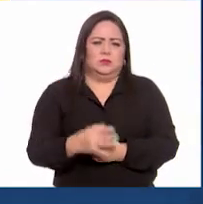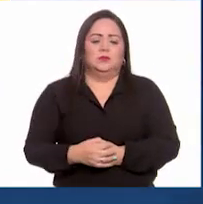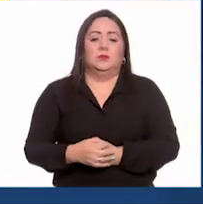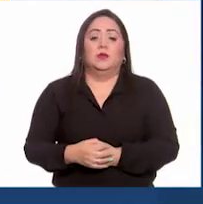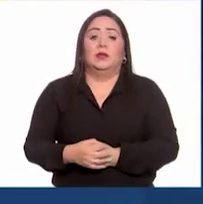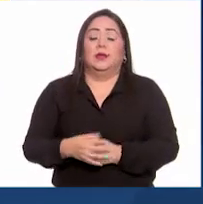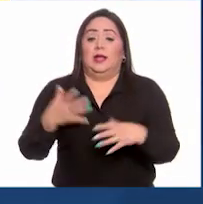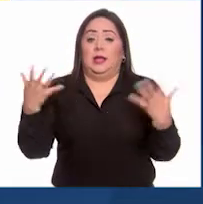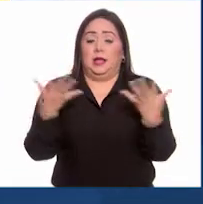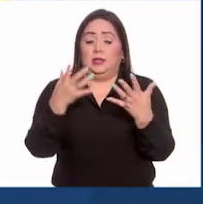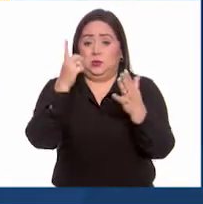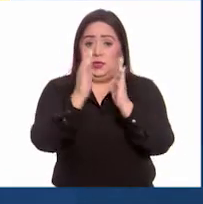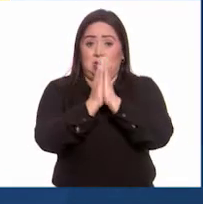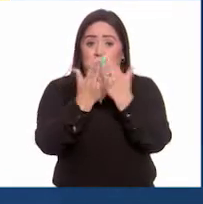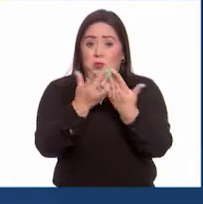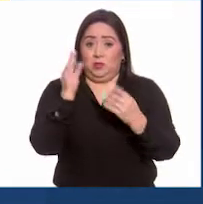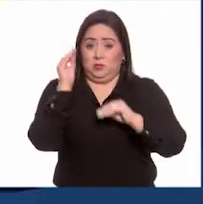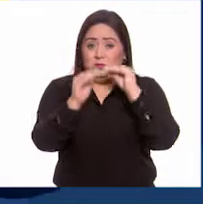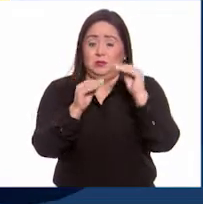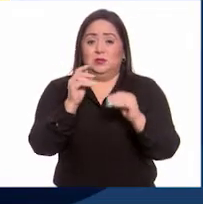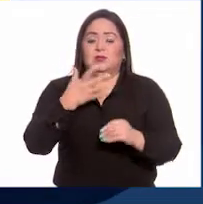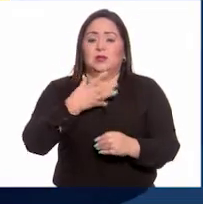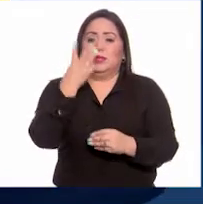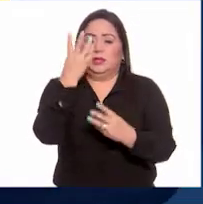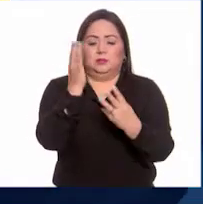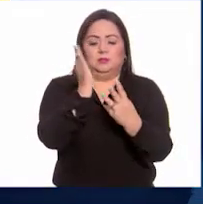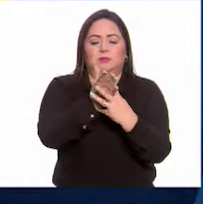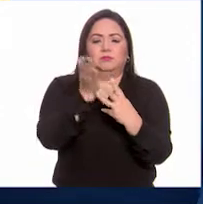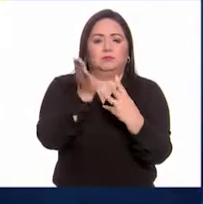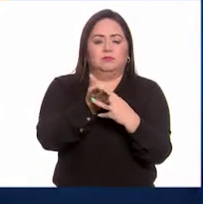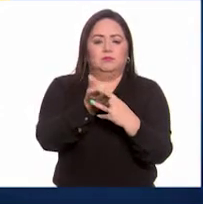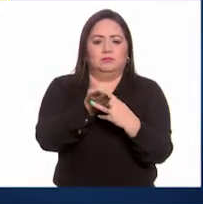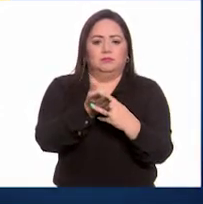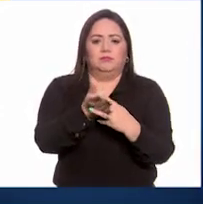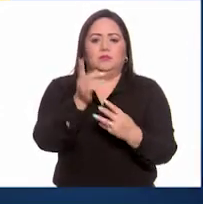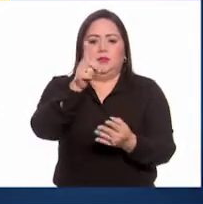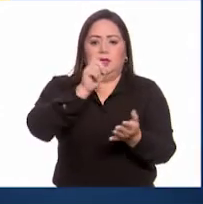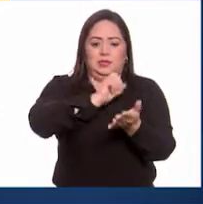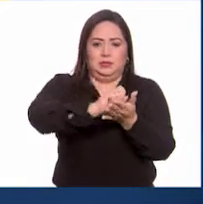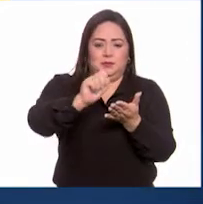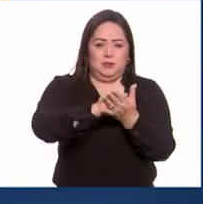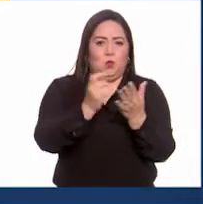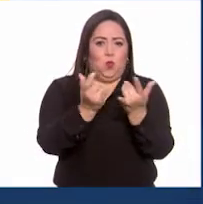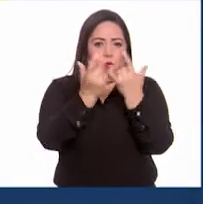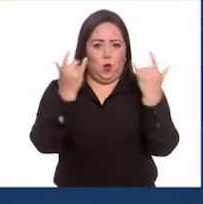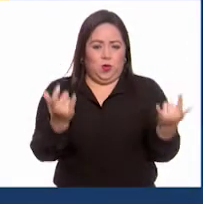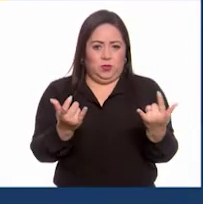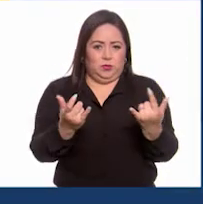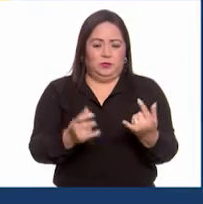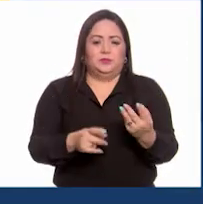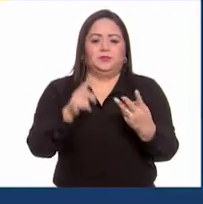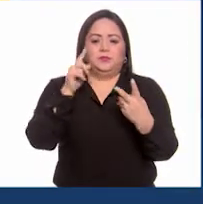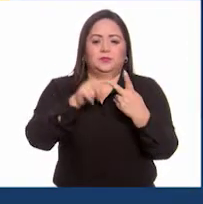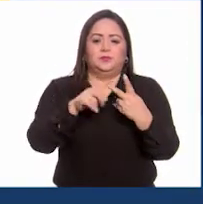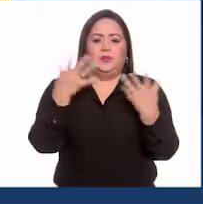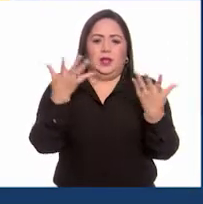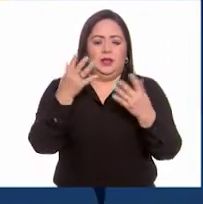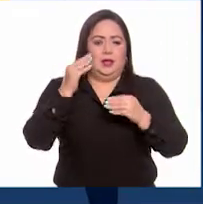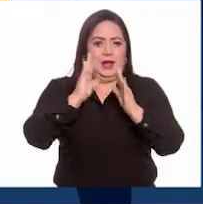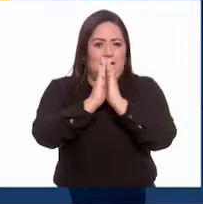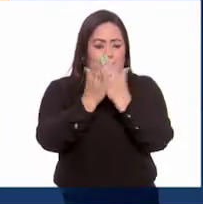La elaboración de un libro cartonero se divide en tres partes: escribir el cuento, fabricar el